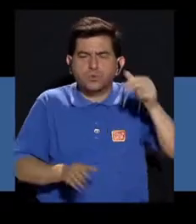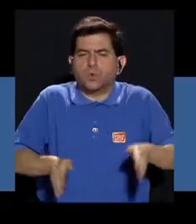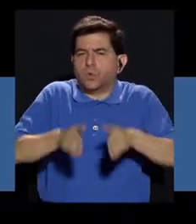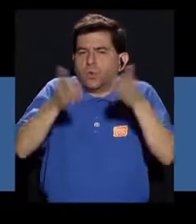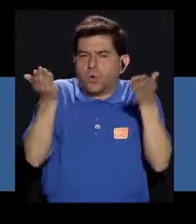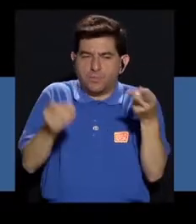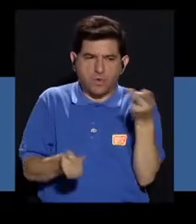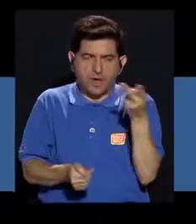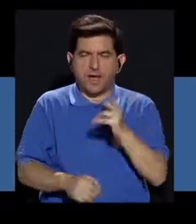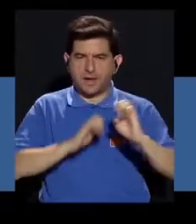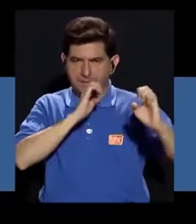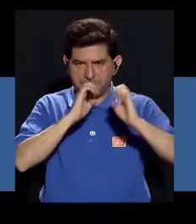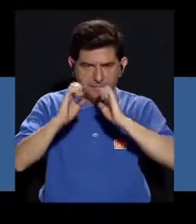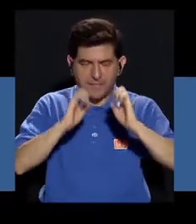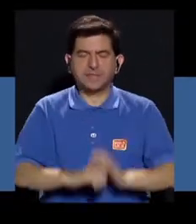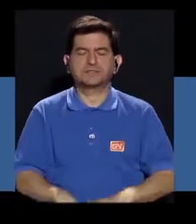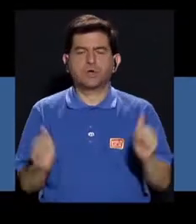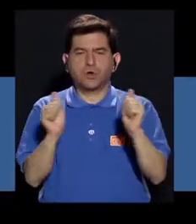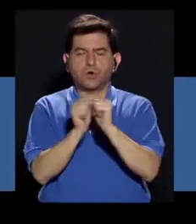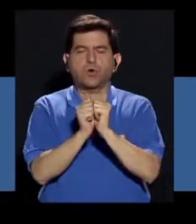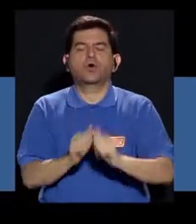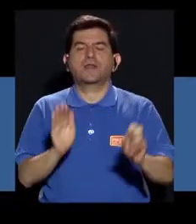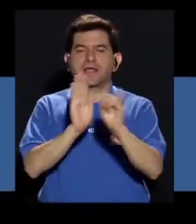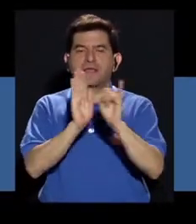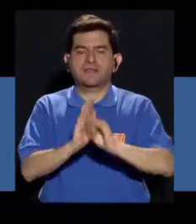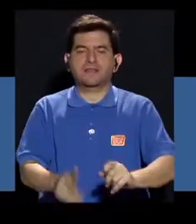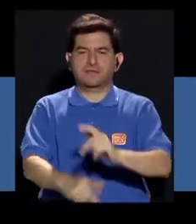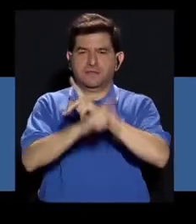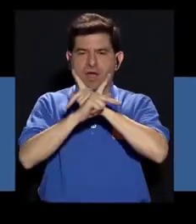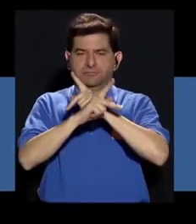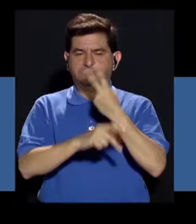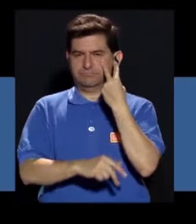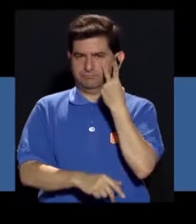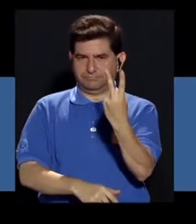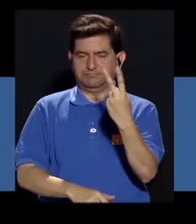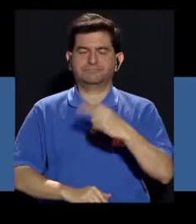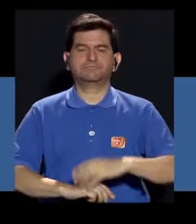A ambas las entrevistamos con identidad protegida. Veamos.